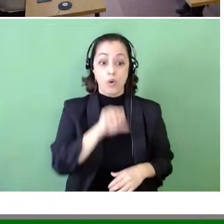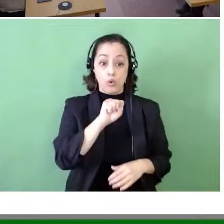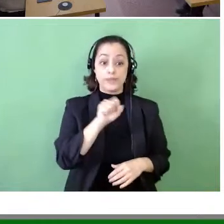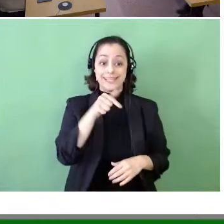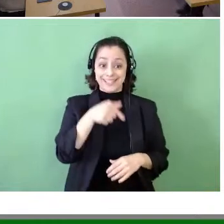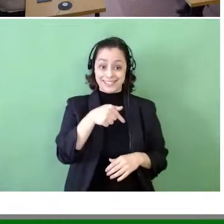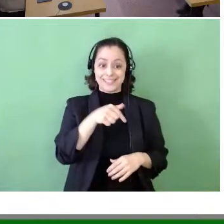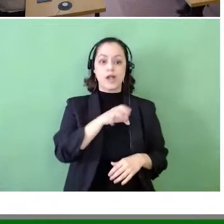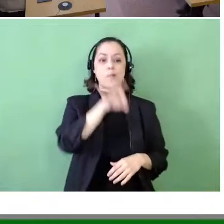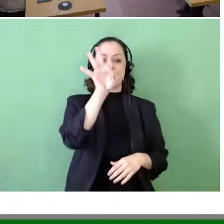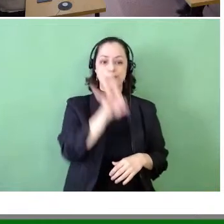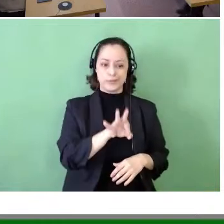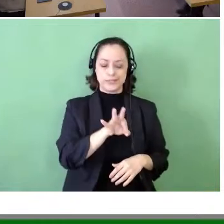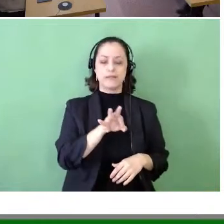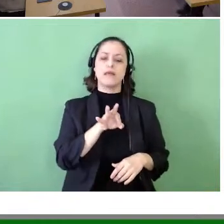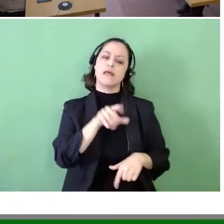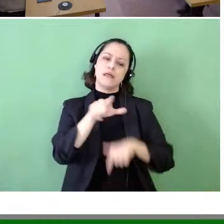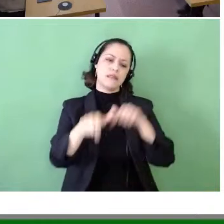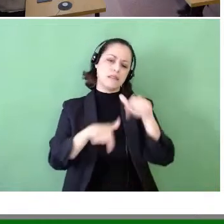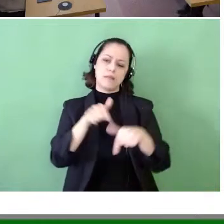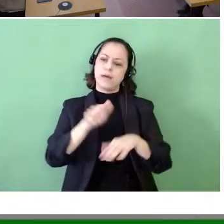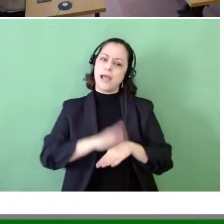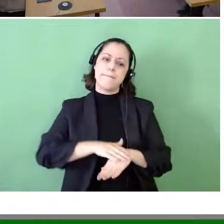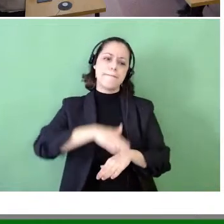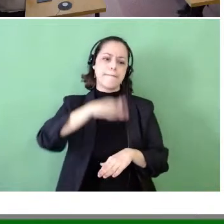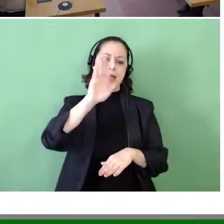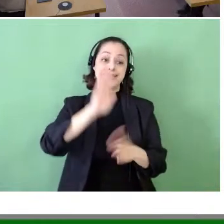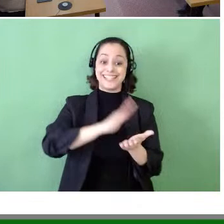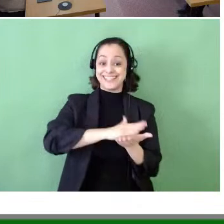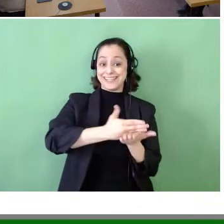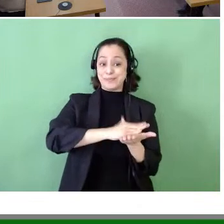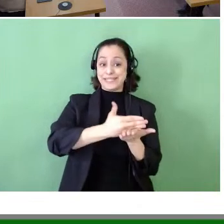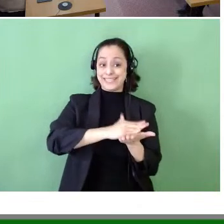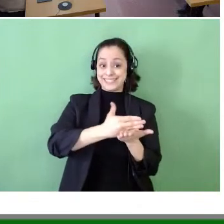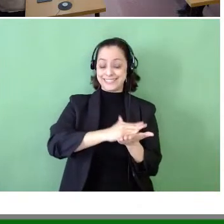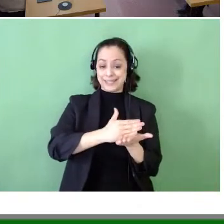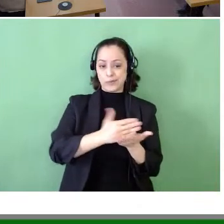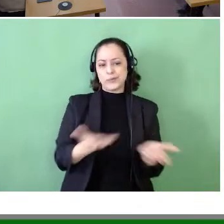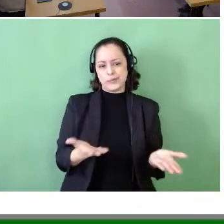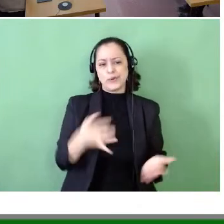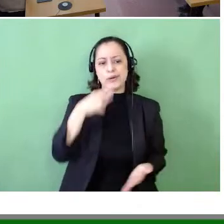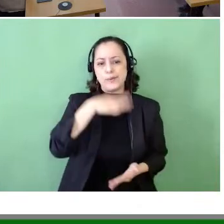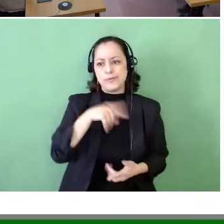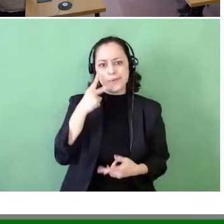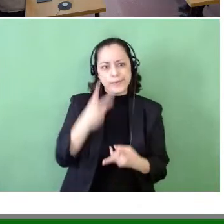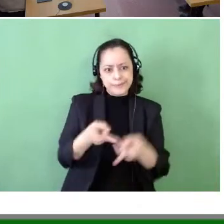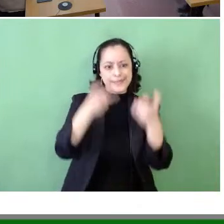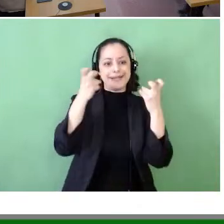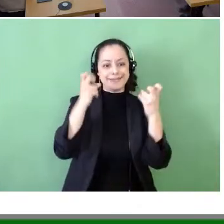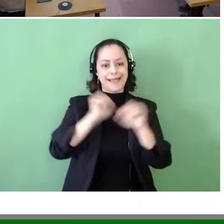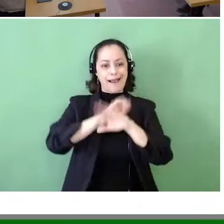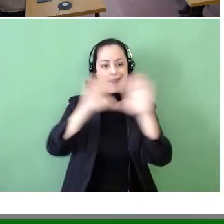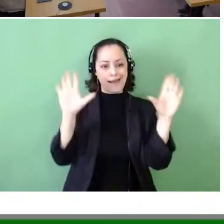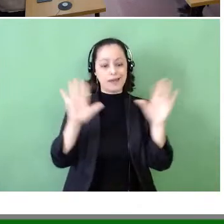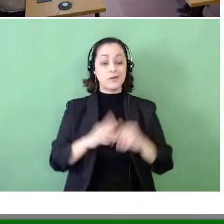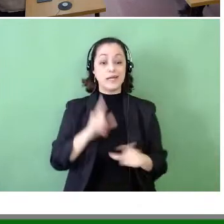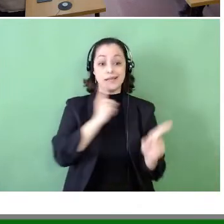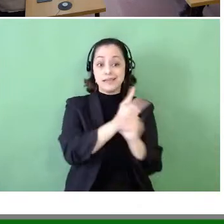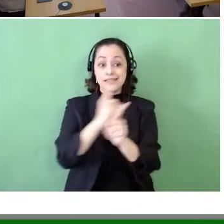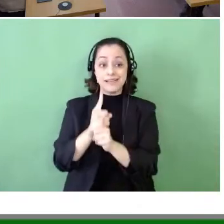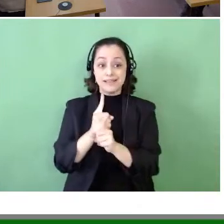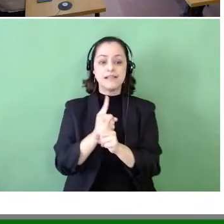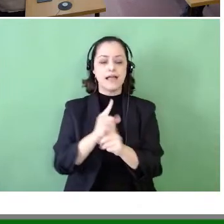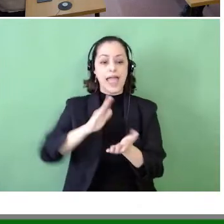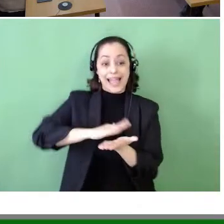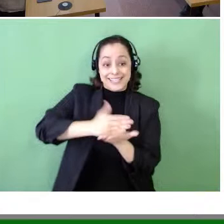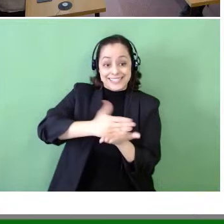87% que trabajan mucho más con interpretación. O sea, claramente que podemos identificar en estos datos que la